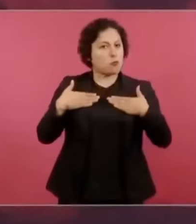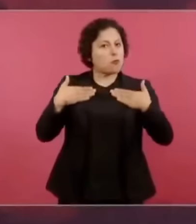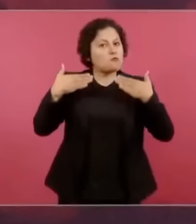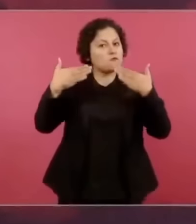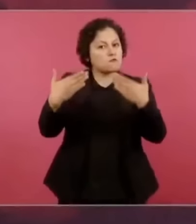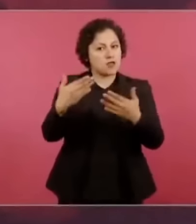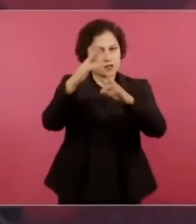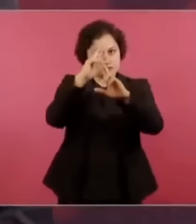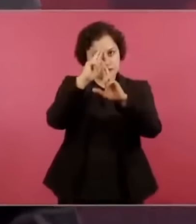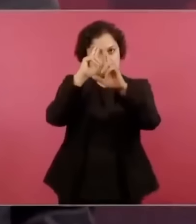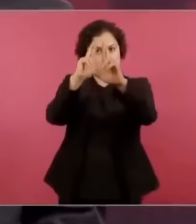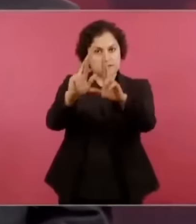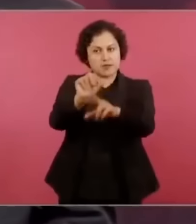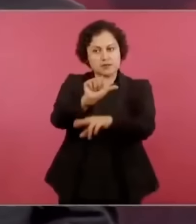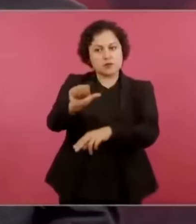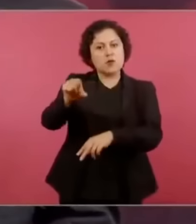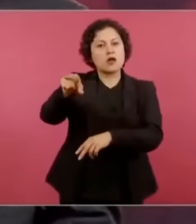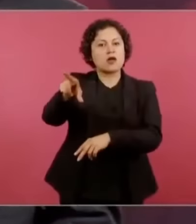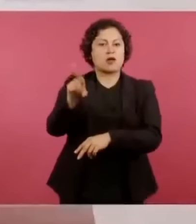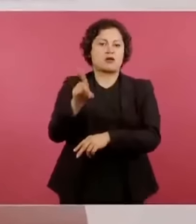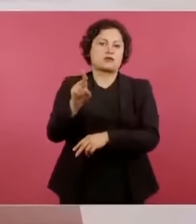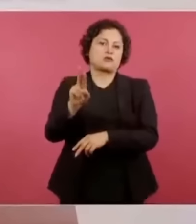a Alfonso Durazo.